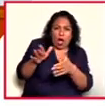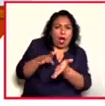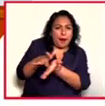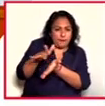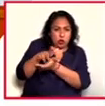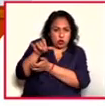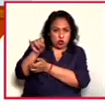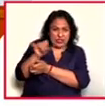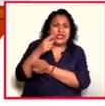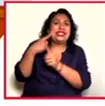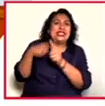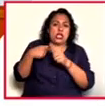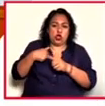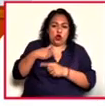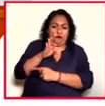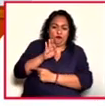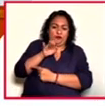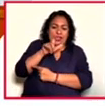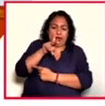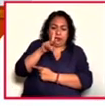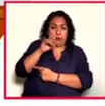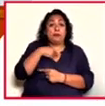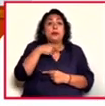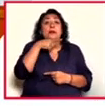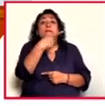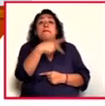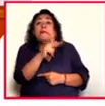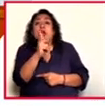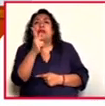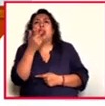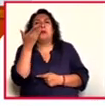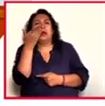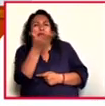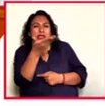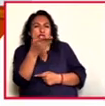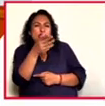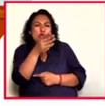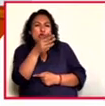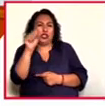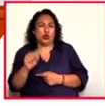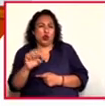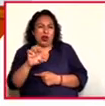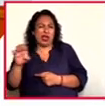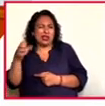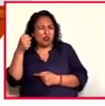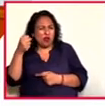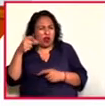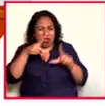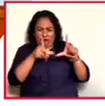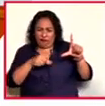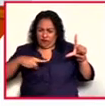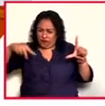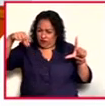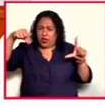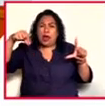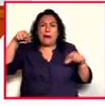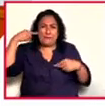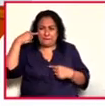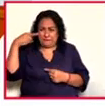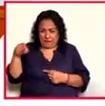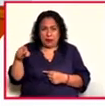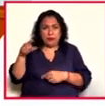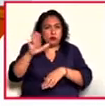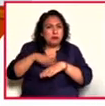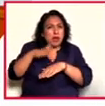las transformaciones que demanda el sureste profundo surgen más claramente precisamente